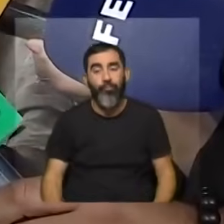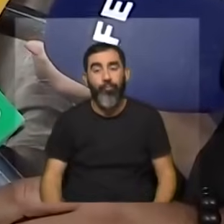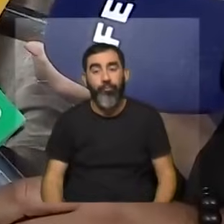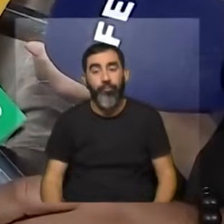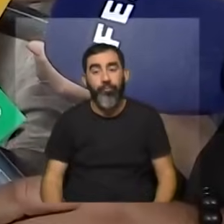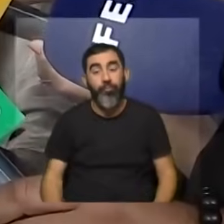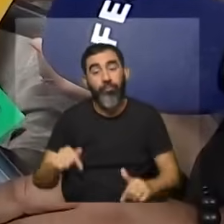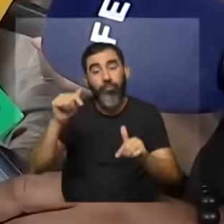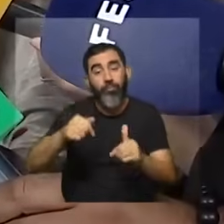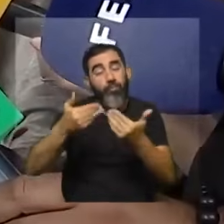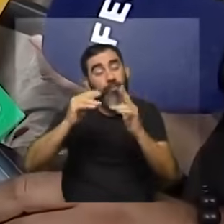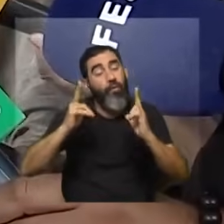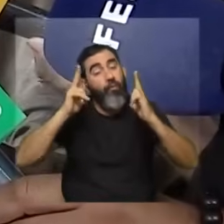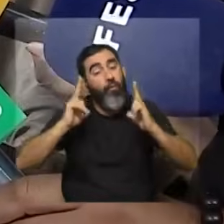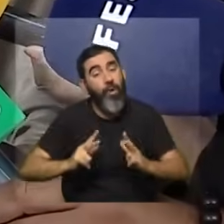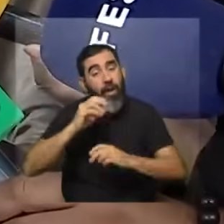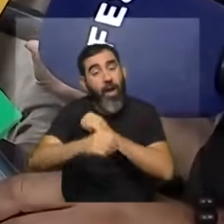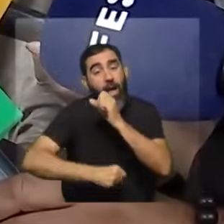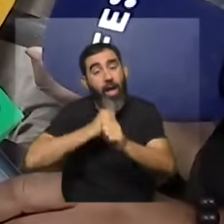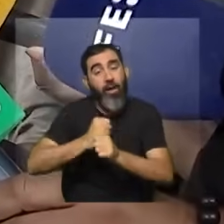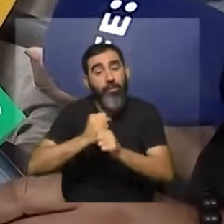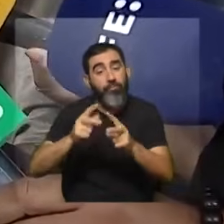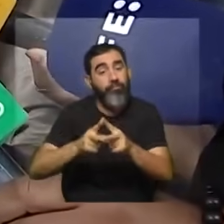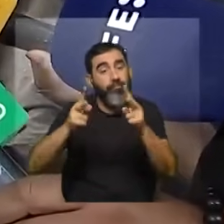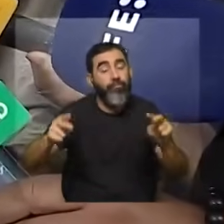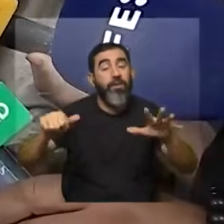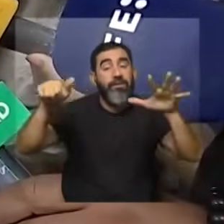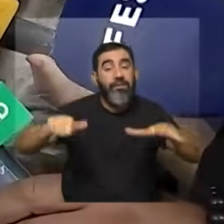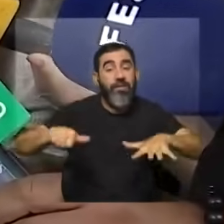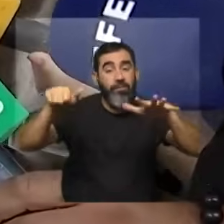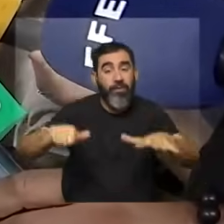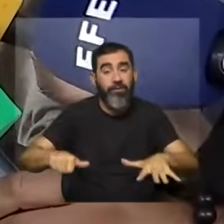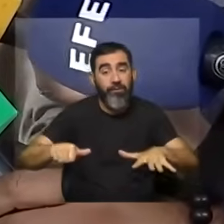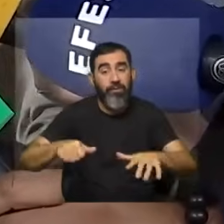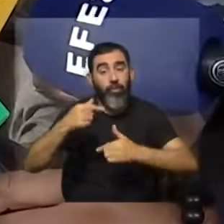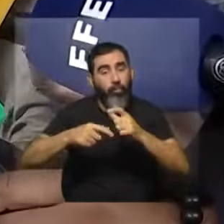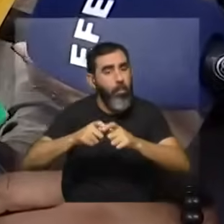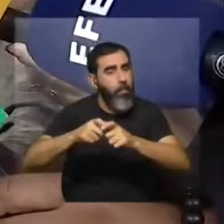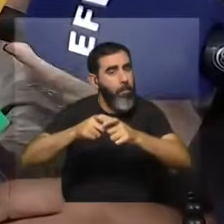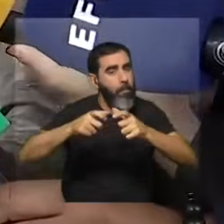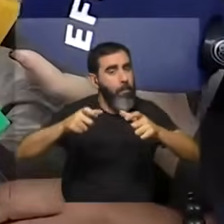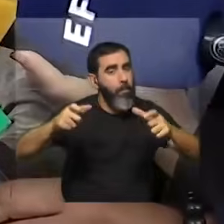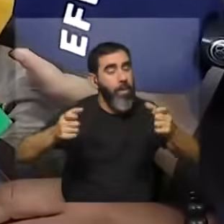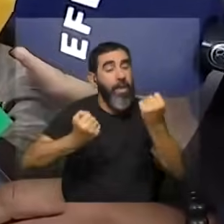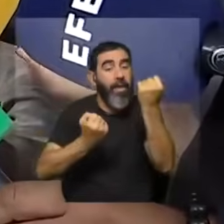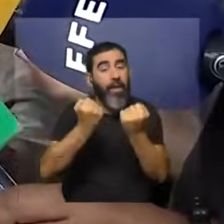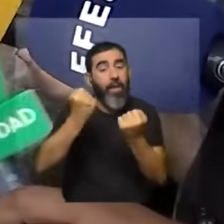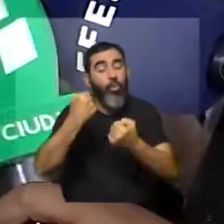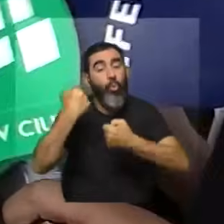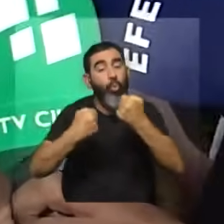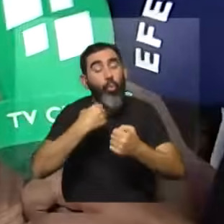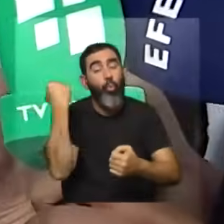hoy inauguramos formalmente una temporada que se extenderá por 6 meses y que sigue creciendo esta industria que es muy